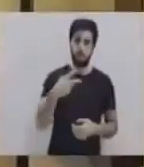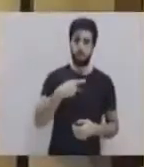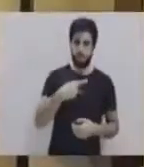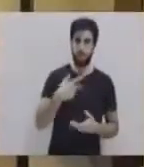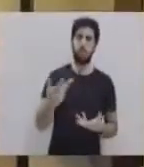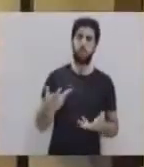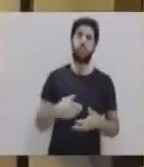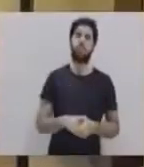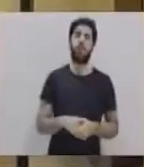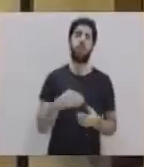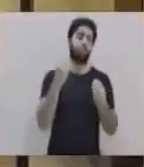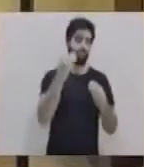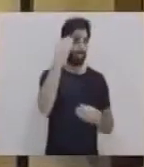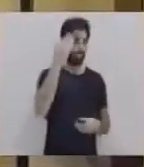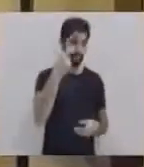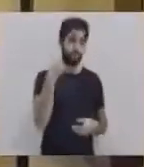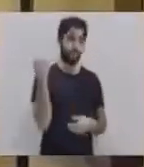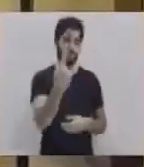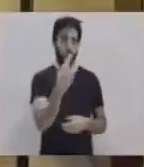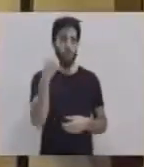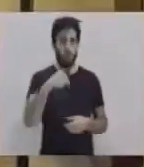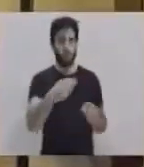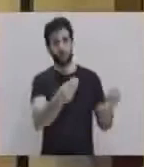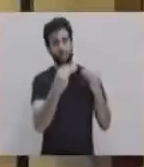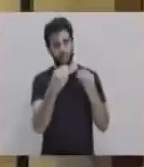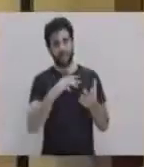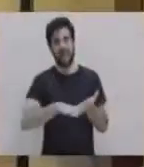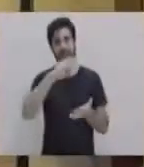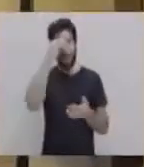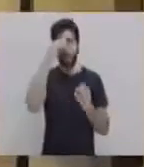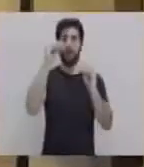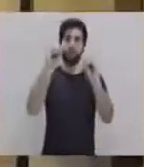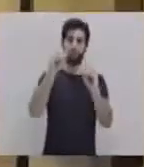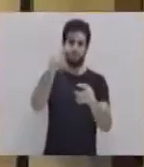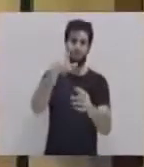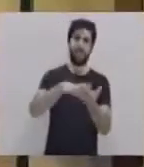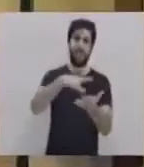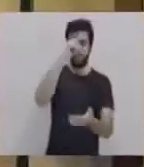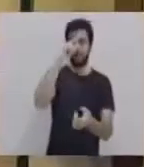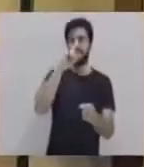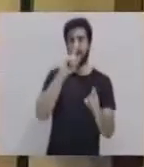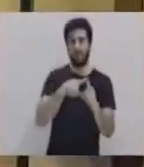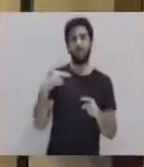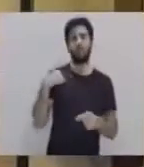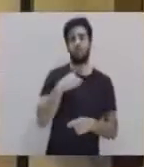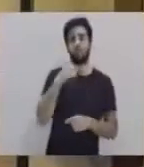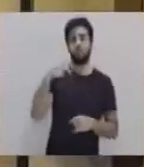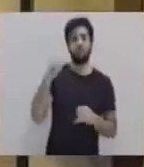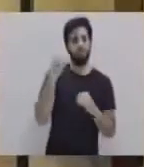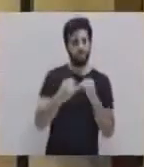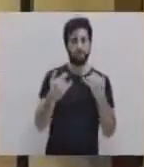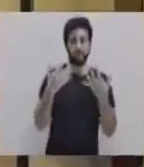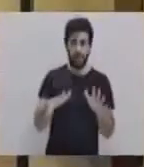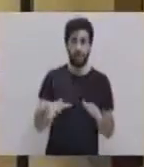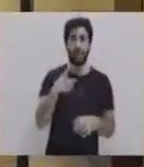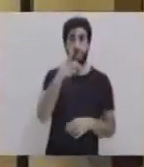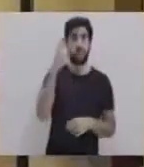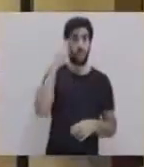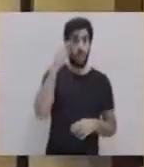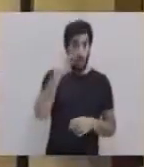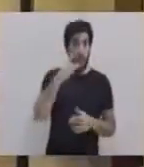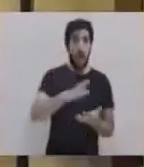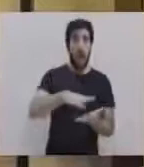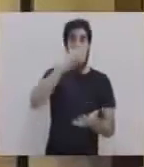responsabilidad. Definitivamente, Giovanni, muchísimas gracias por todo lo que aprendimos hoy. Es así como llegamos al final de este segmento, y ustedes en casa,